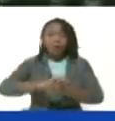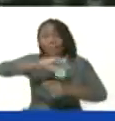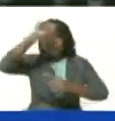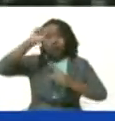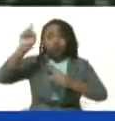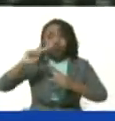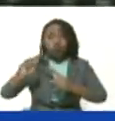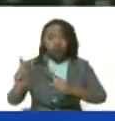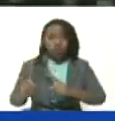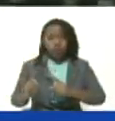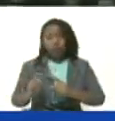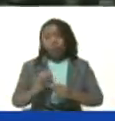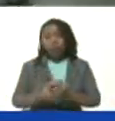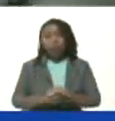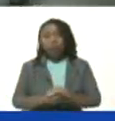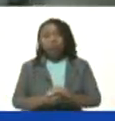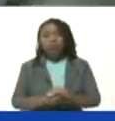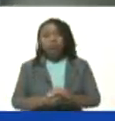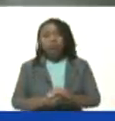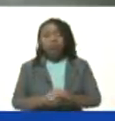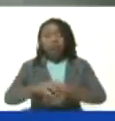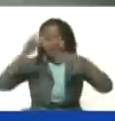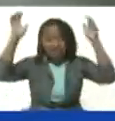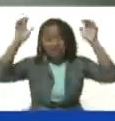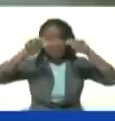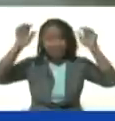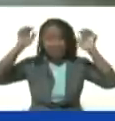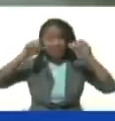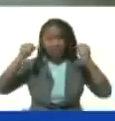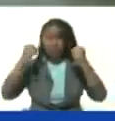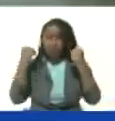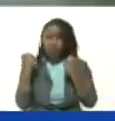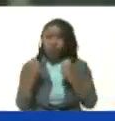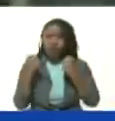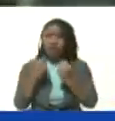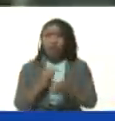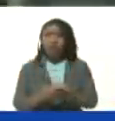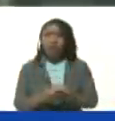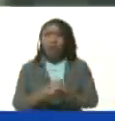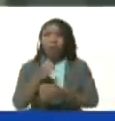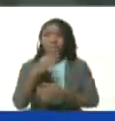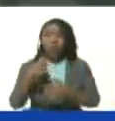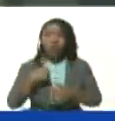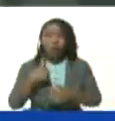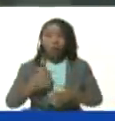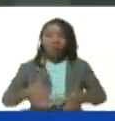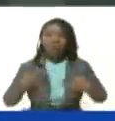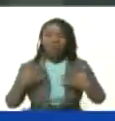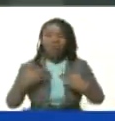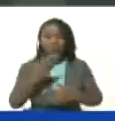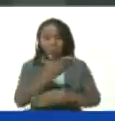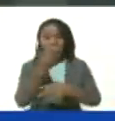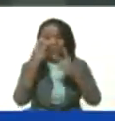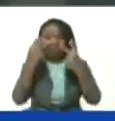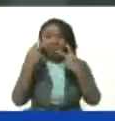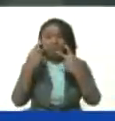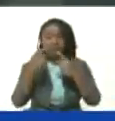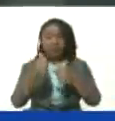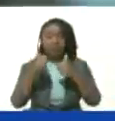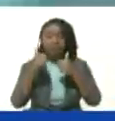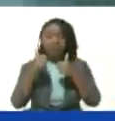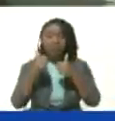trueno, rayos y centellas. Está lloviendo durísimo. Bueno, me alegra mucho. Fíjense ustedes, buenas